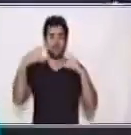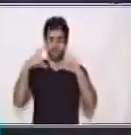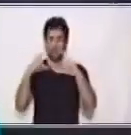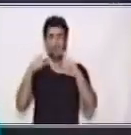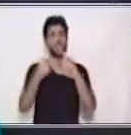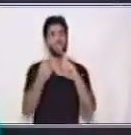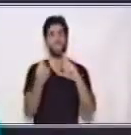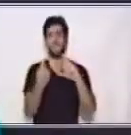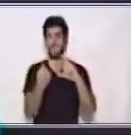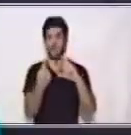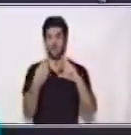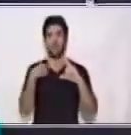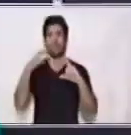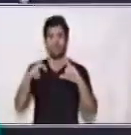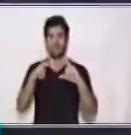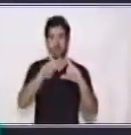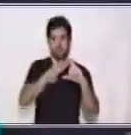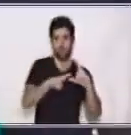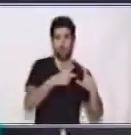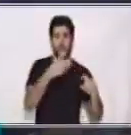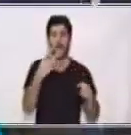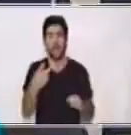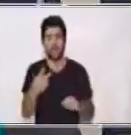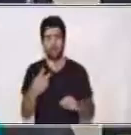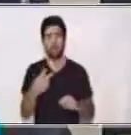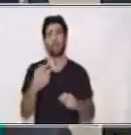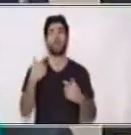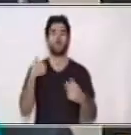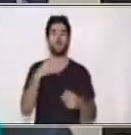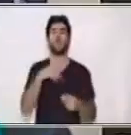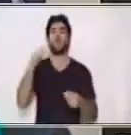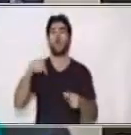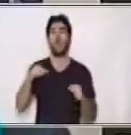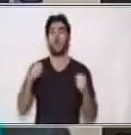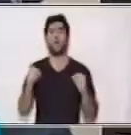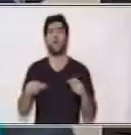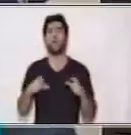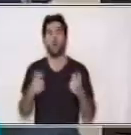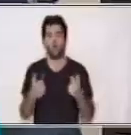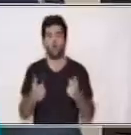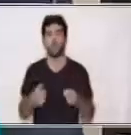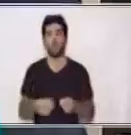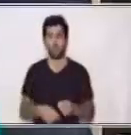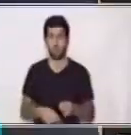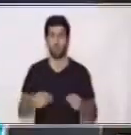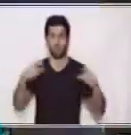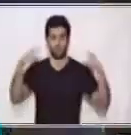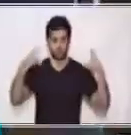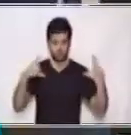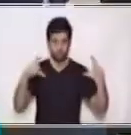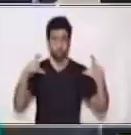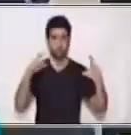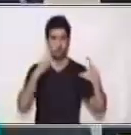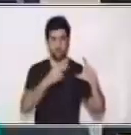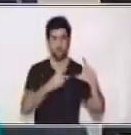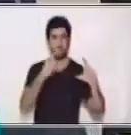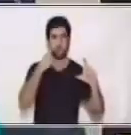porque tenemos que cambiar el signo. ¿Qué vamos a hacer en este momento? Siempre abrimos nuestro corchete.